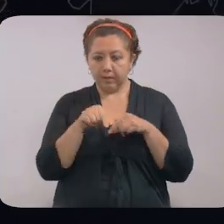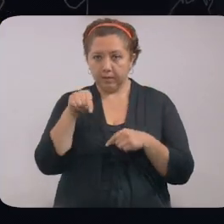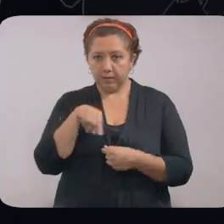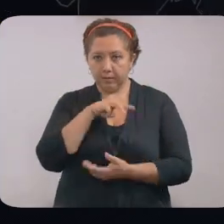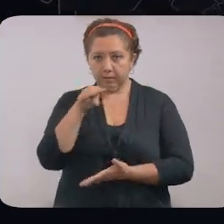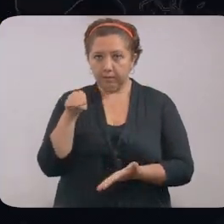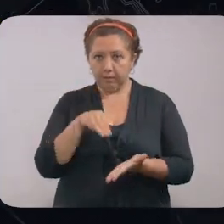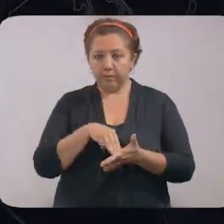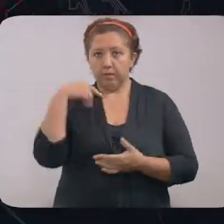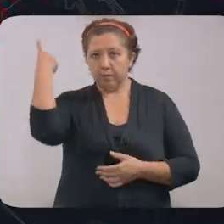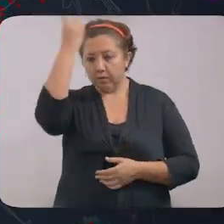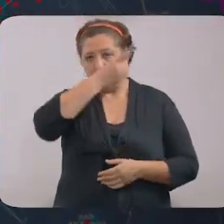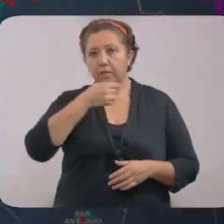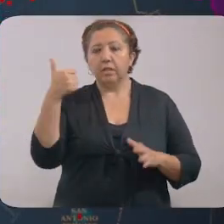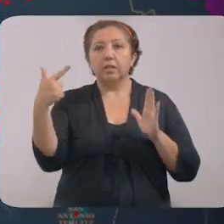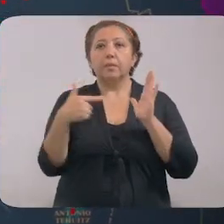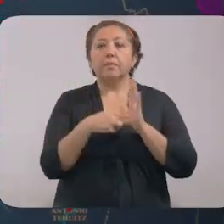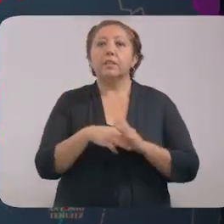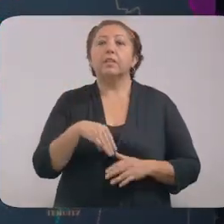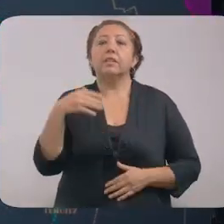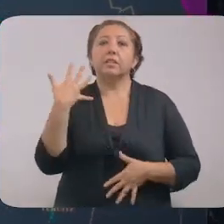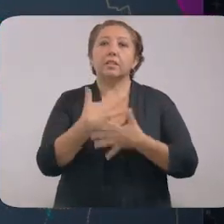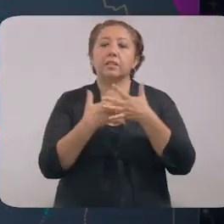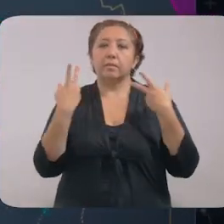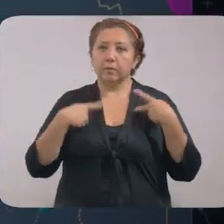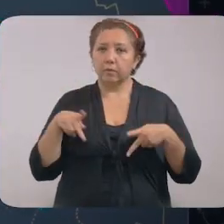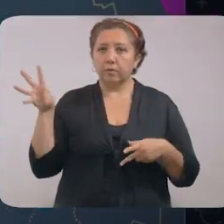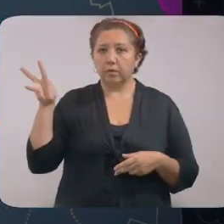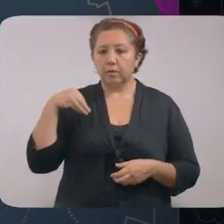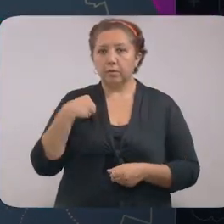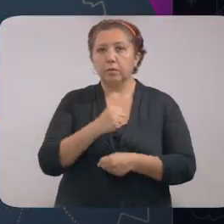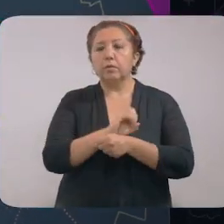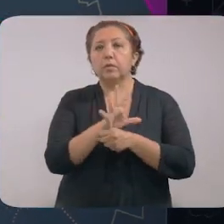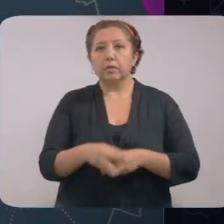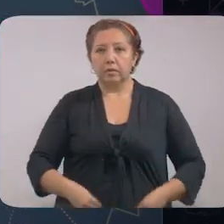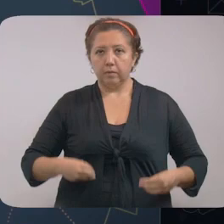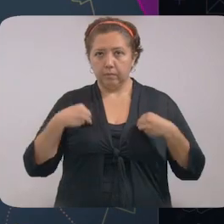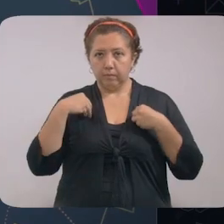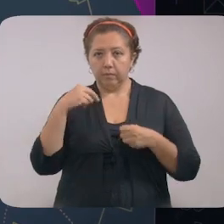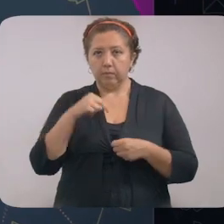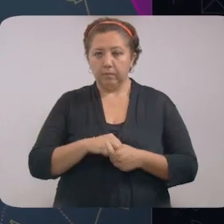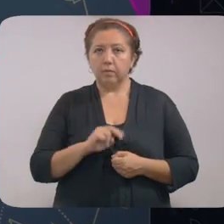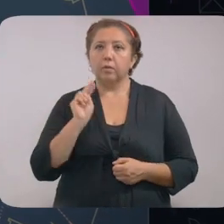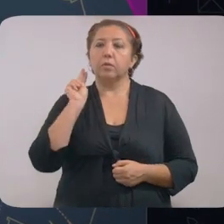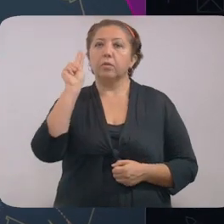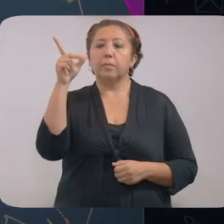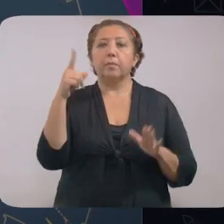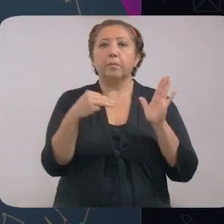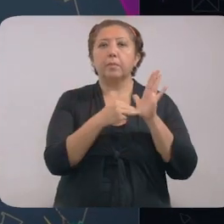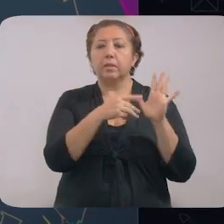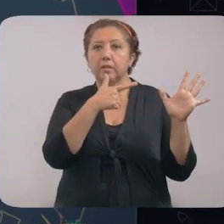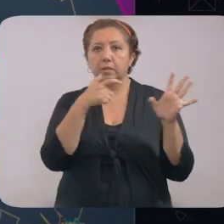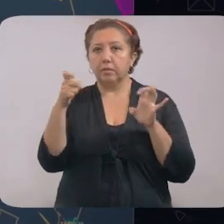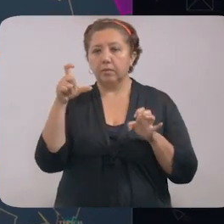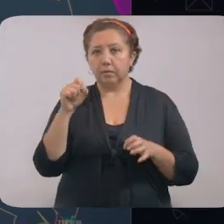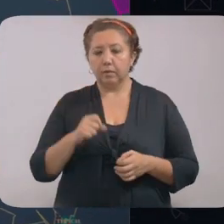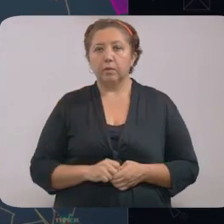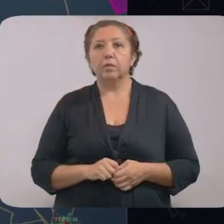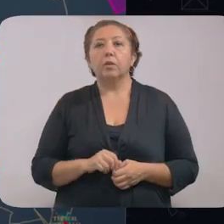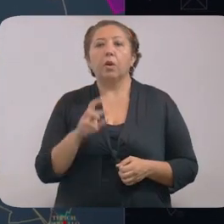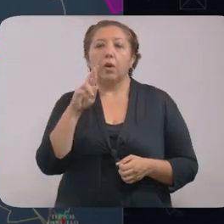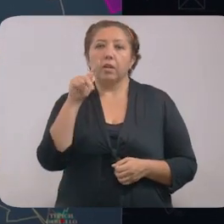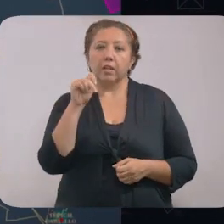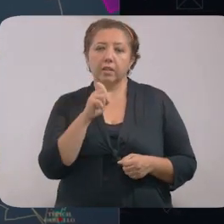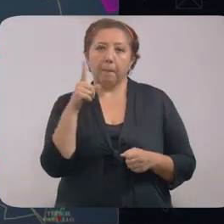Específicamente, en Mérida se han diagnosticado 7.015 personas contagiadas de coronavirus, que viven en la zona norte 1.720, en la